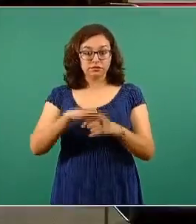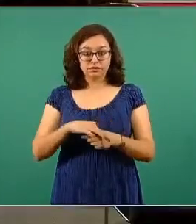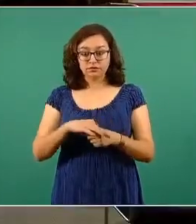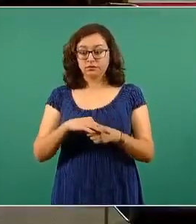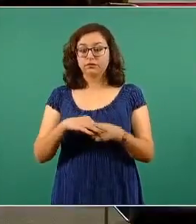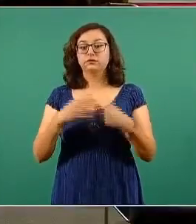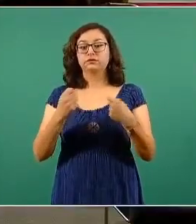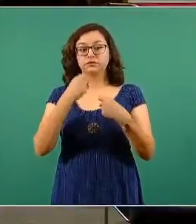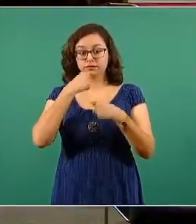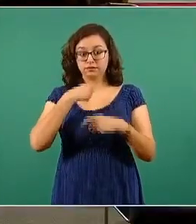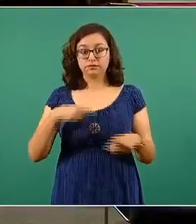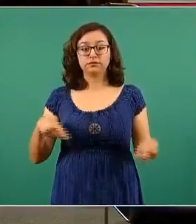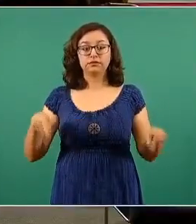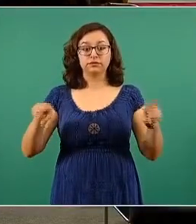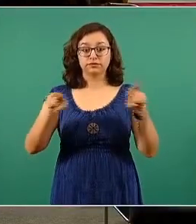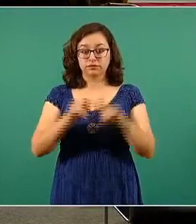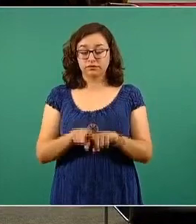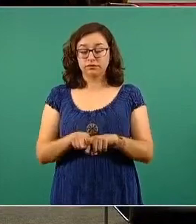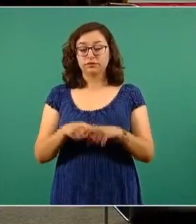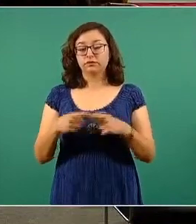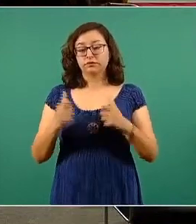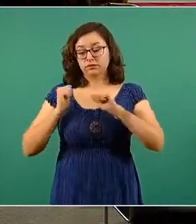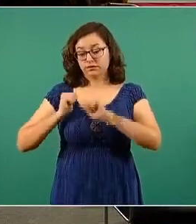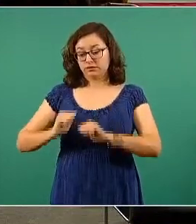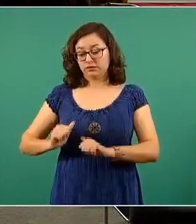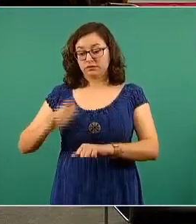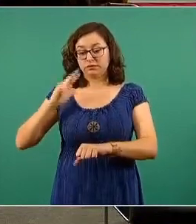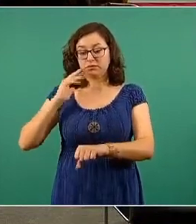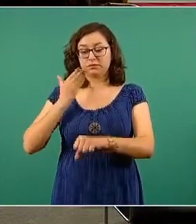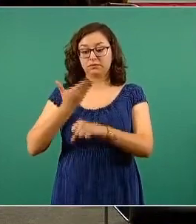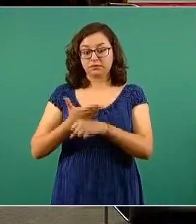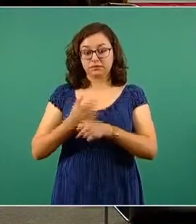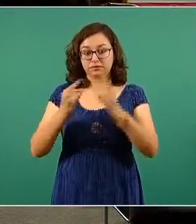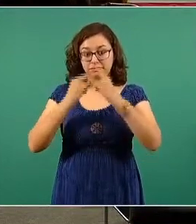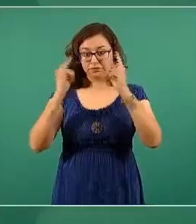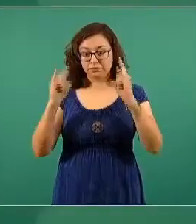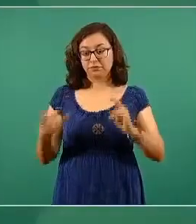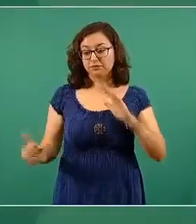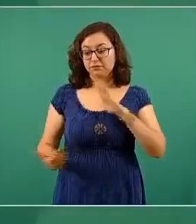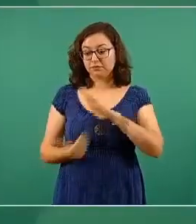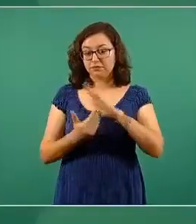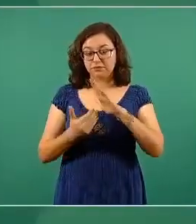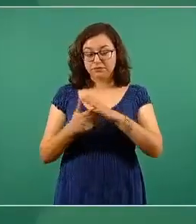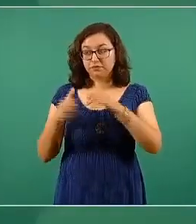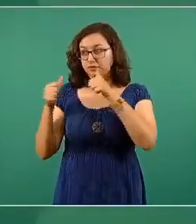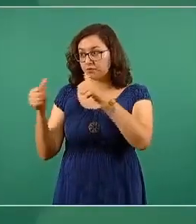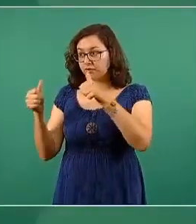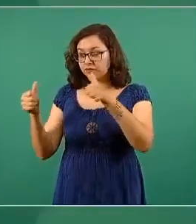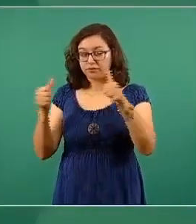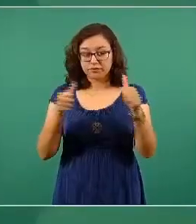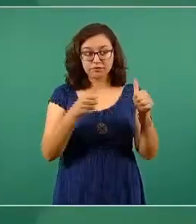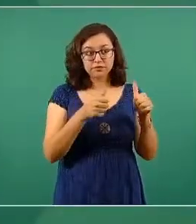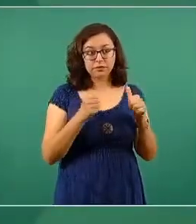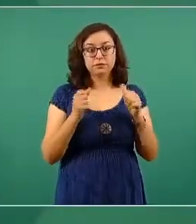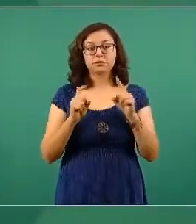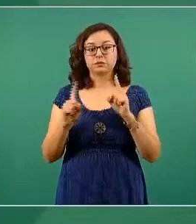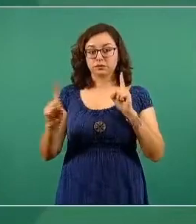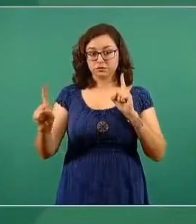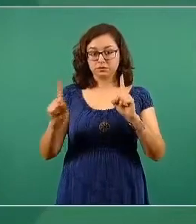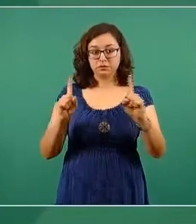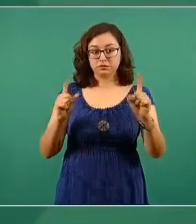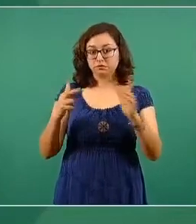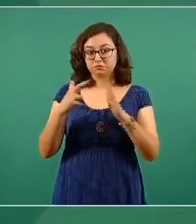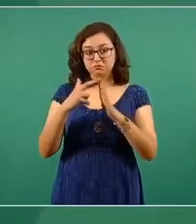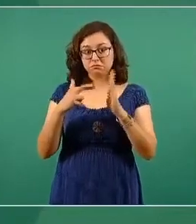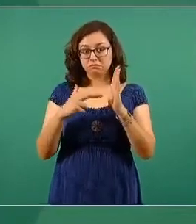entre los funcionarios de casilla y obviamente los electores. Y hay una serie de disposiciones